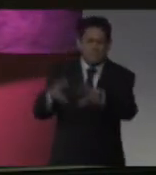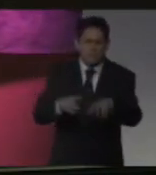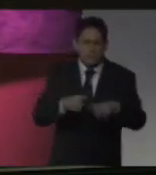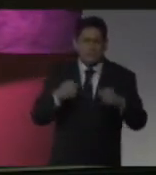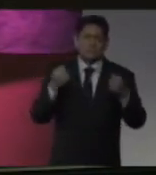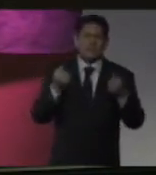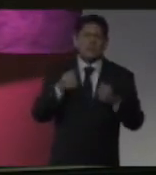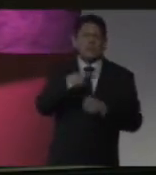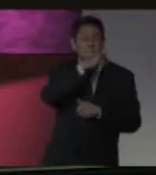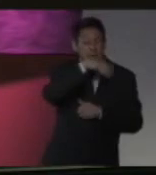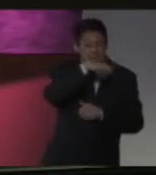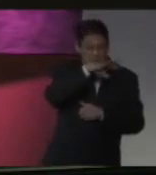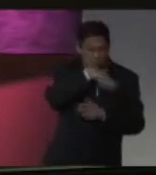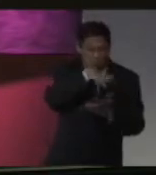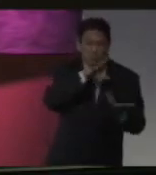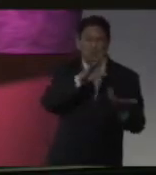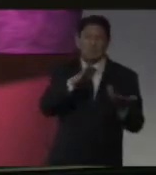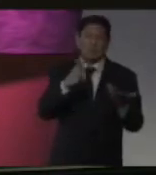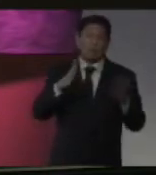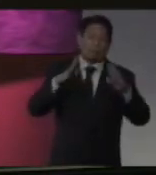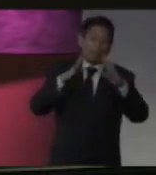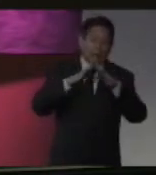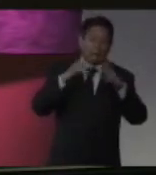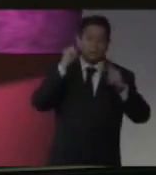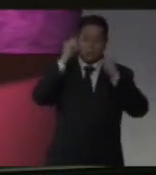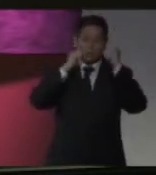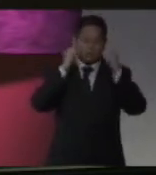empresas de basura tóxica, inmobiliarias, gran turismo, ¿no?